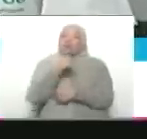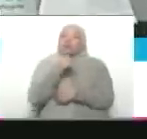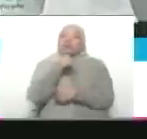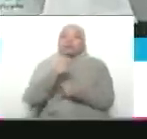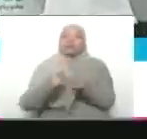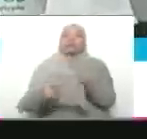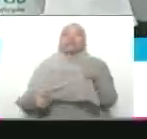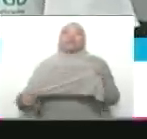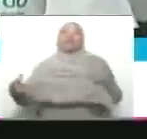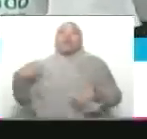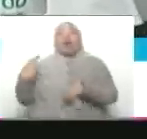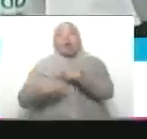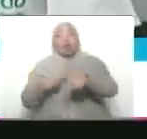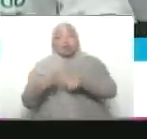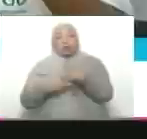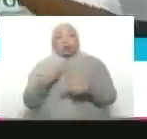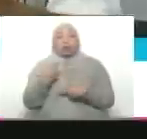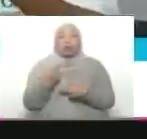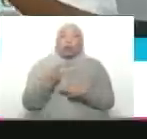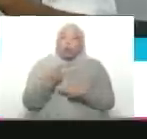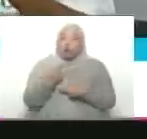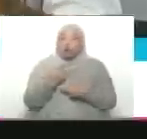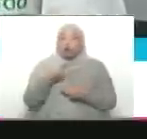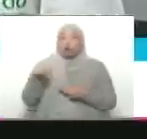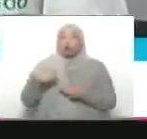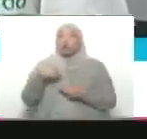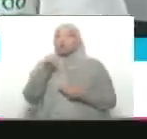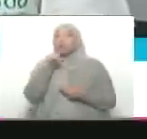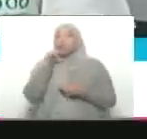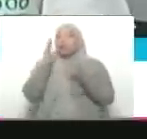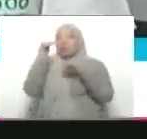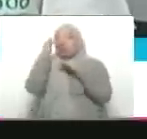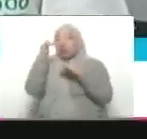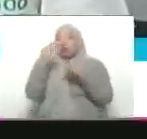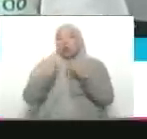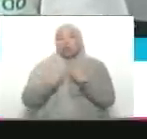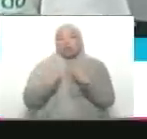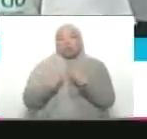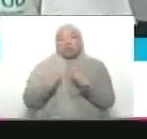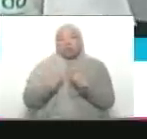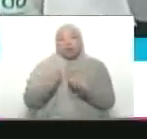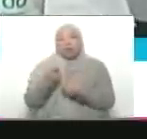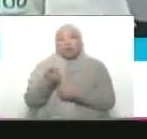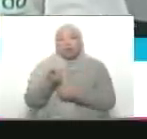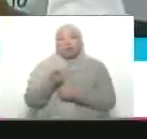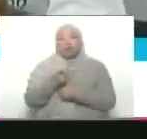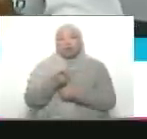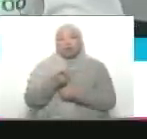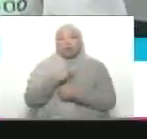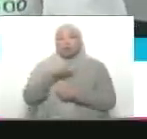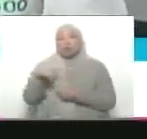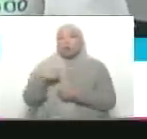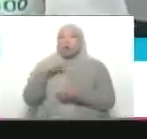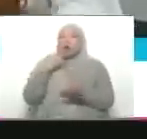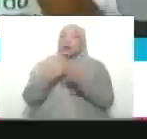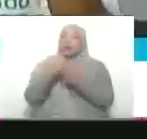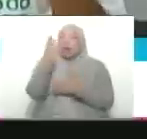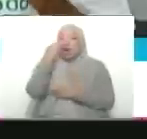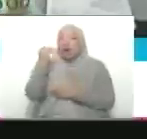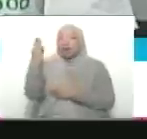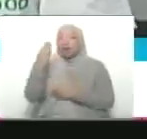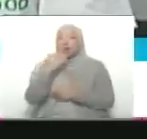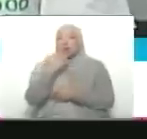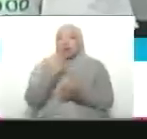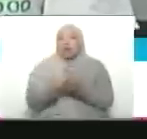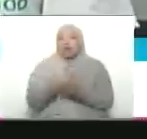confiando en la revolución que nosotros ibanos a tener nuestra vivienda digna e nosotros gracias a Dios primeramente y